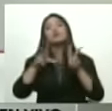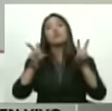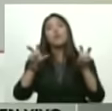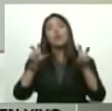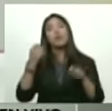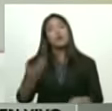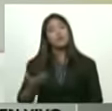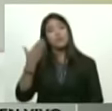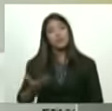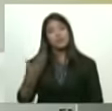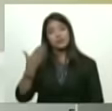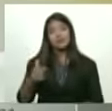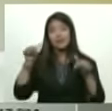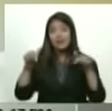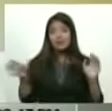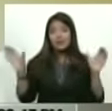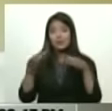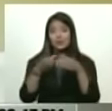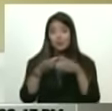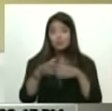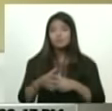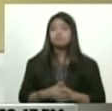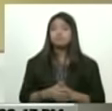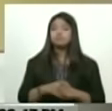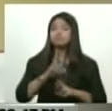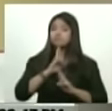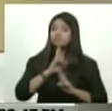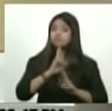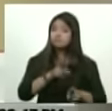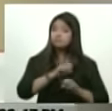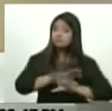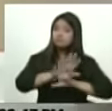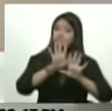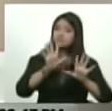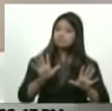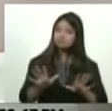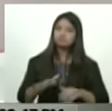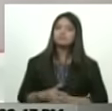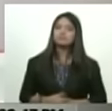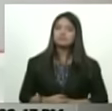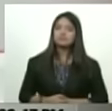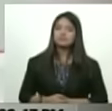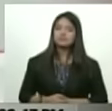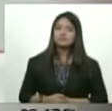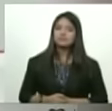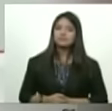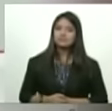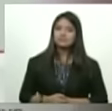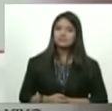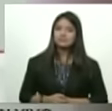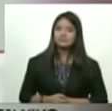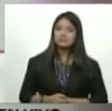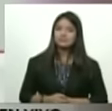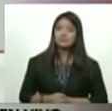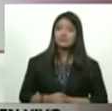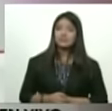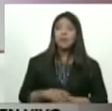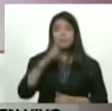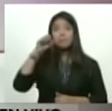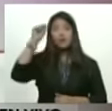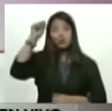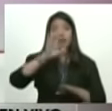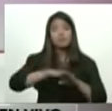tan importante que estas reuniones se den resultados concretos. Es por eso que anunciaba ya pues la